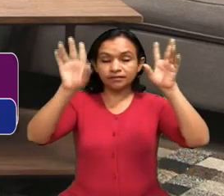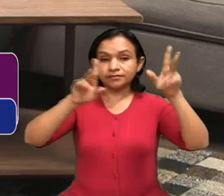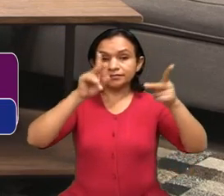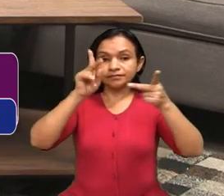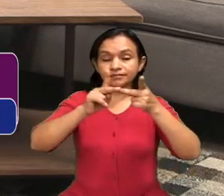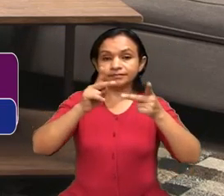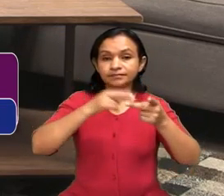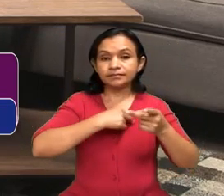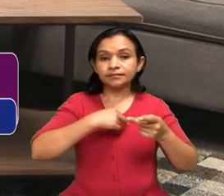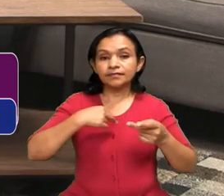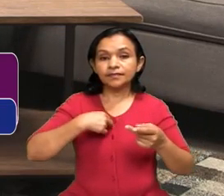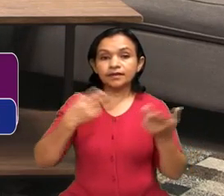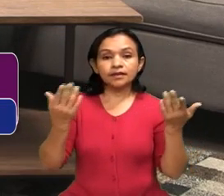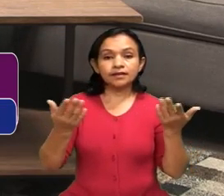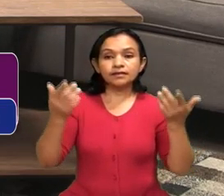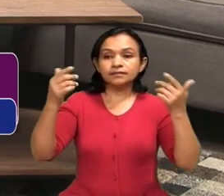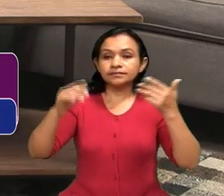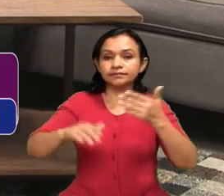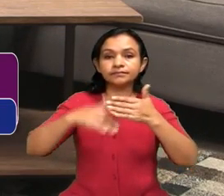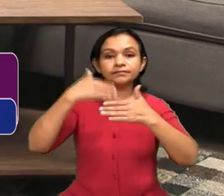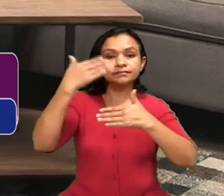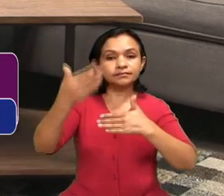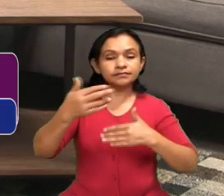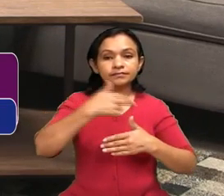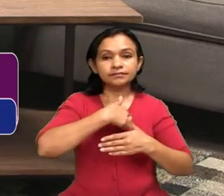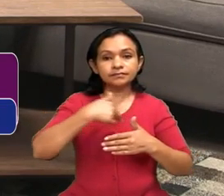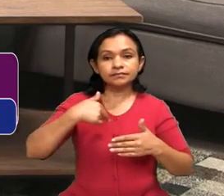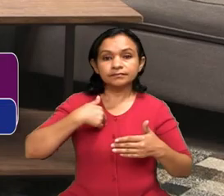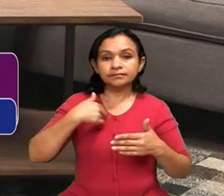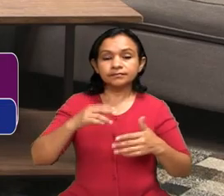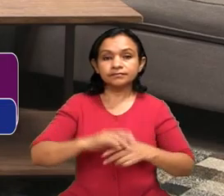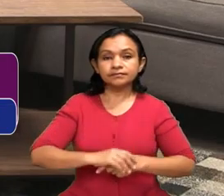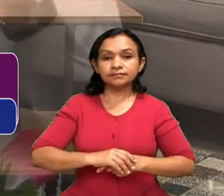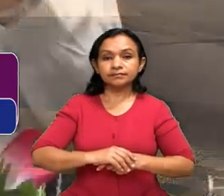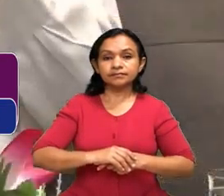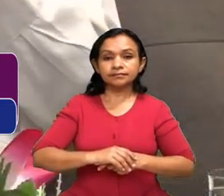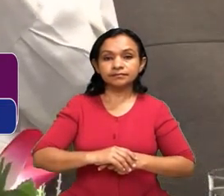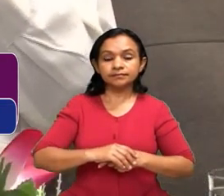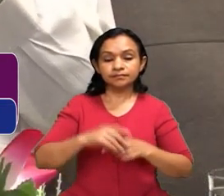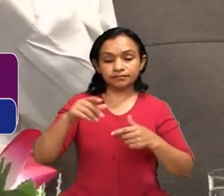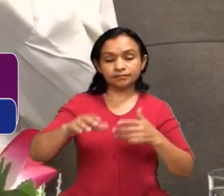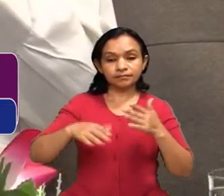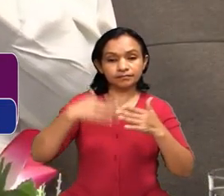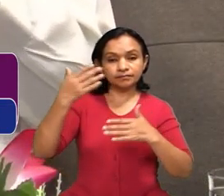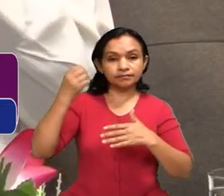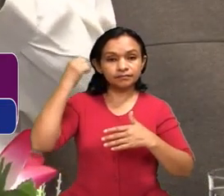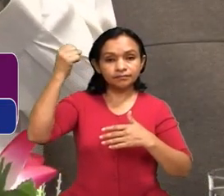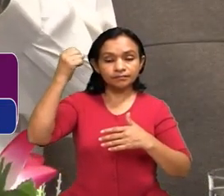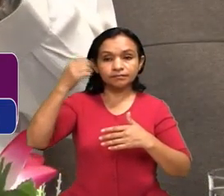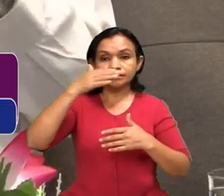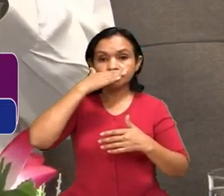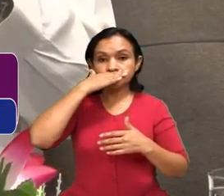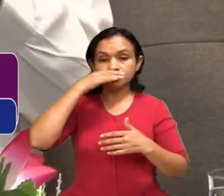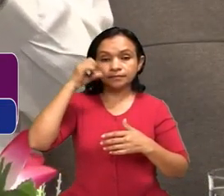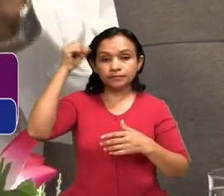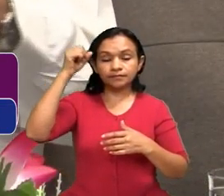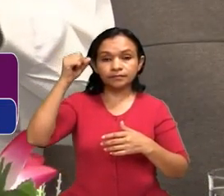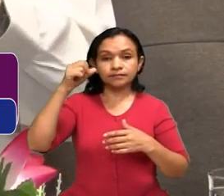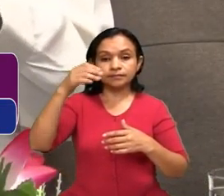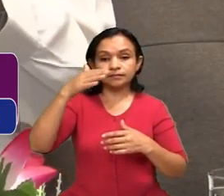está ocurriendo también. ¿Qué es lo que pasa después? ¿Qué es lo que nos pasa en el triunfo? Se pliegan al frente, pero después traicionan a